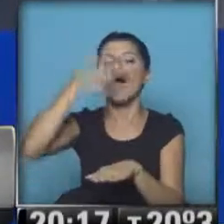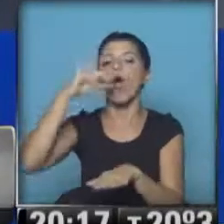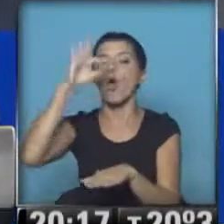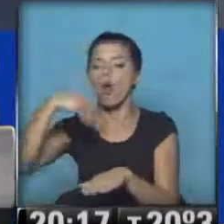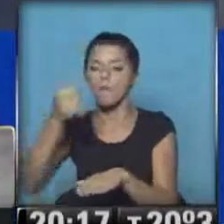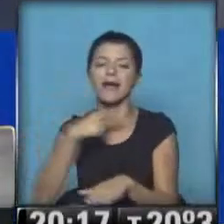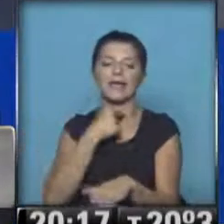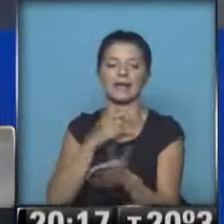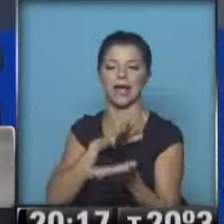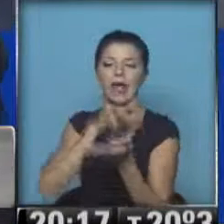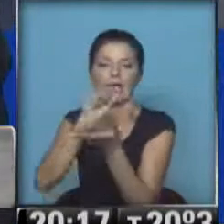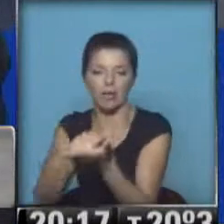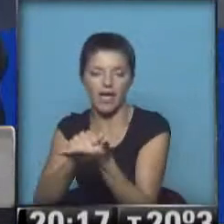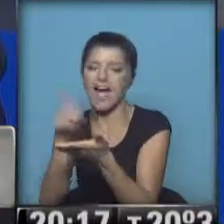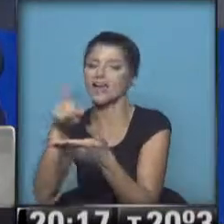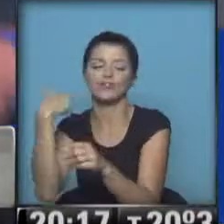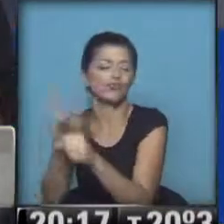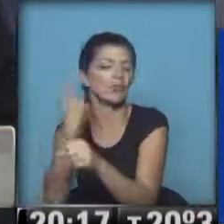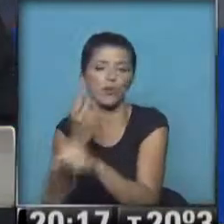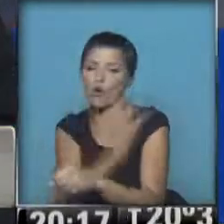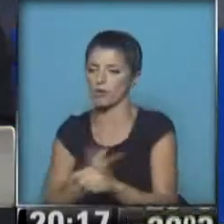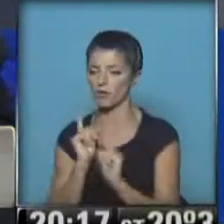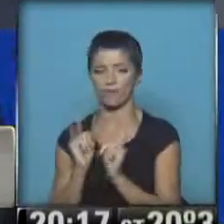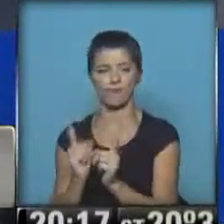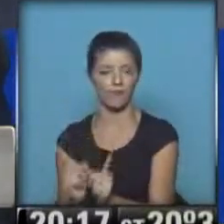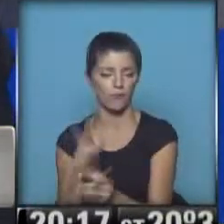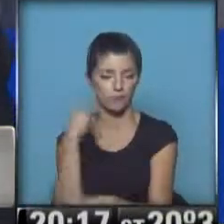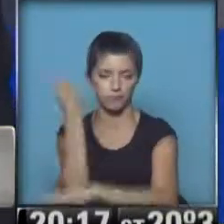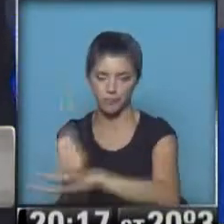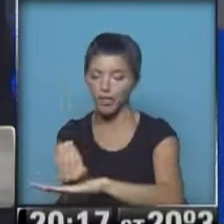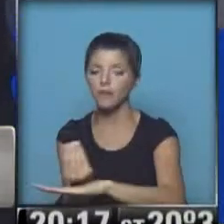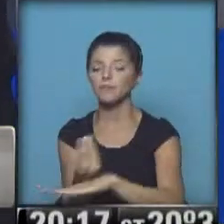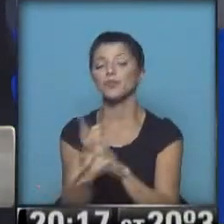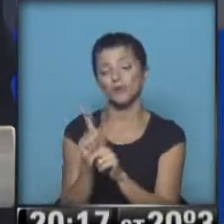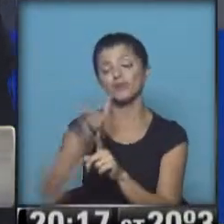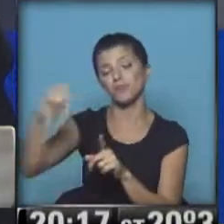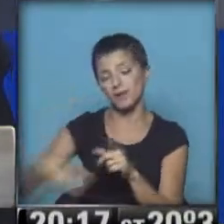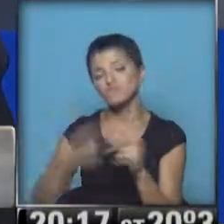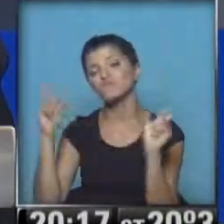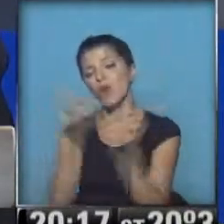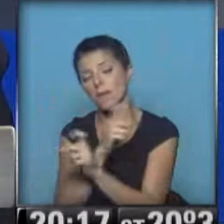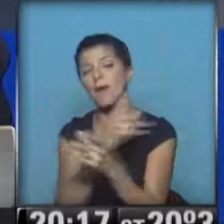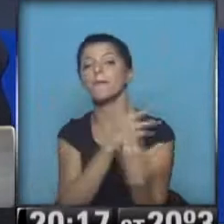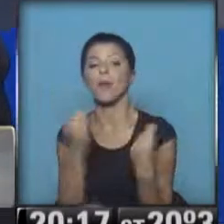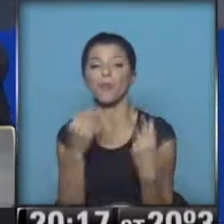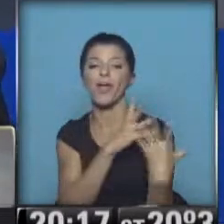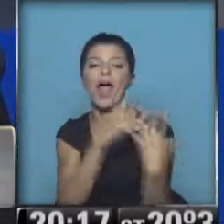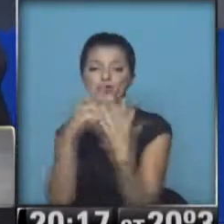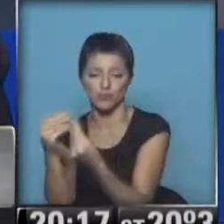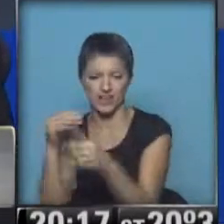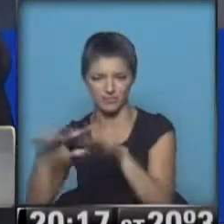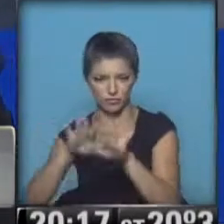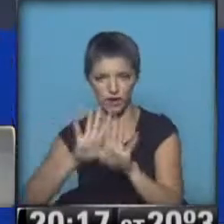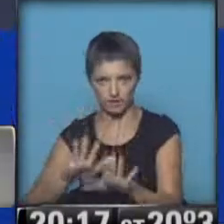no se puede formar un gobierno de manera estable esto por supuesto dificulta la ayuda justamente para esta situación